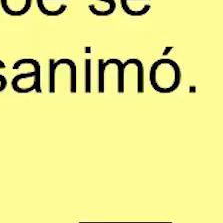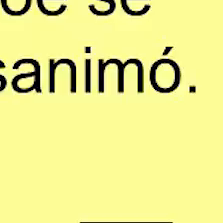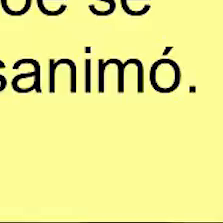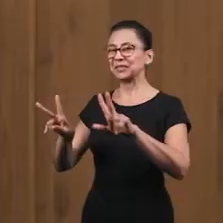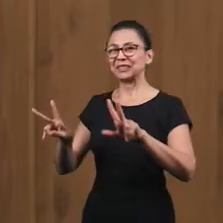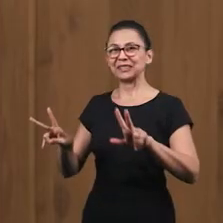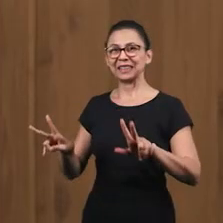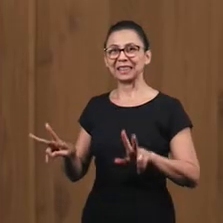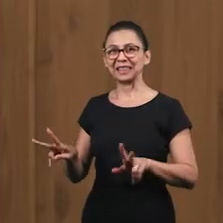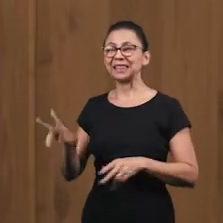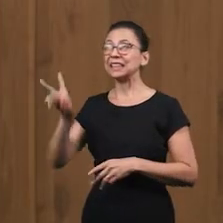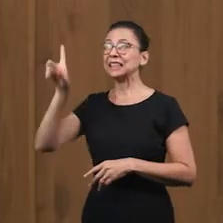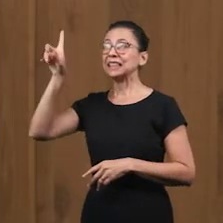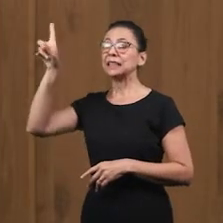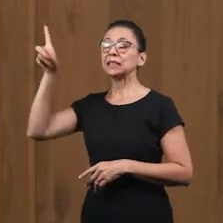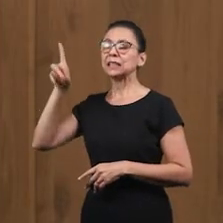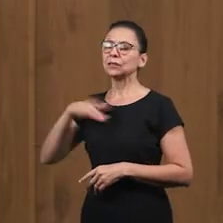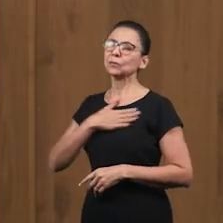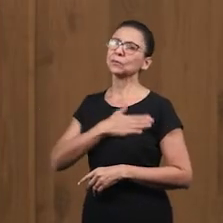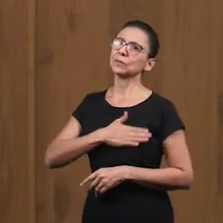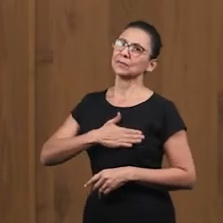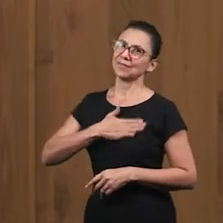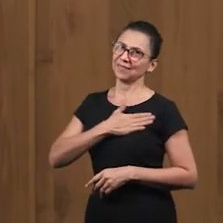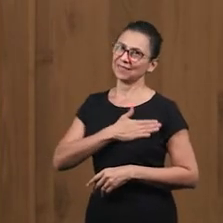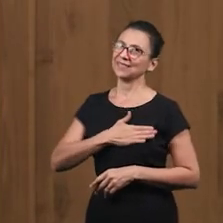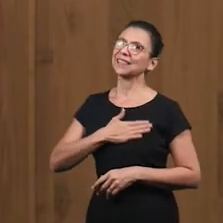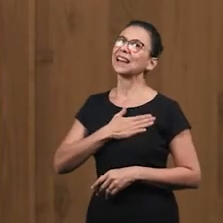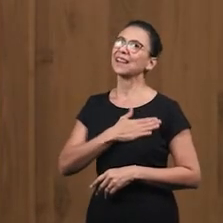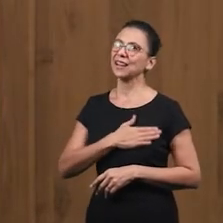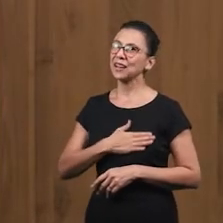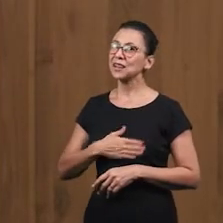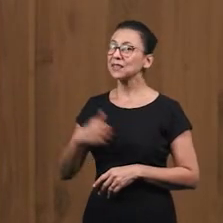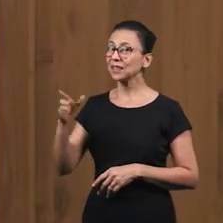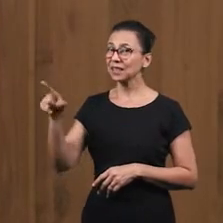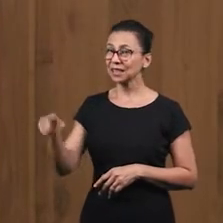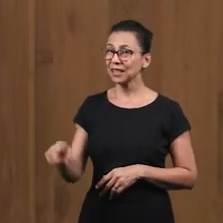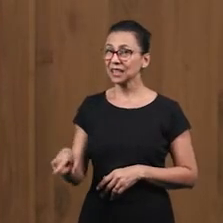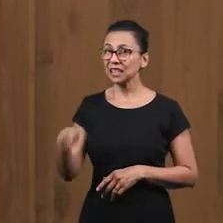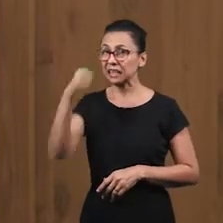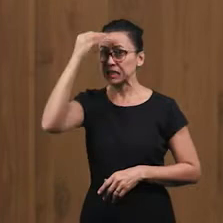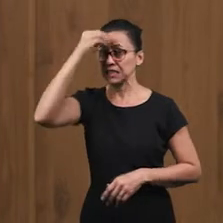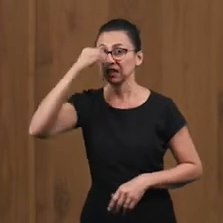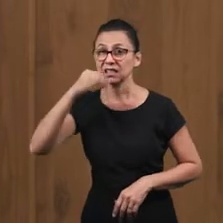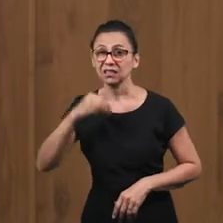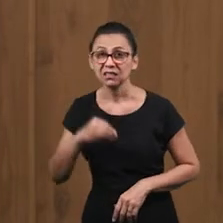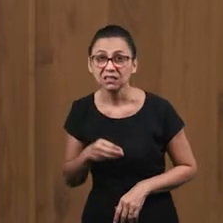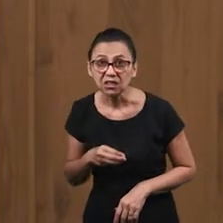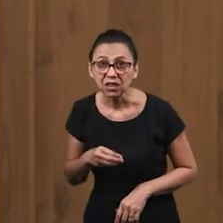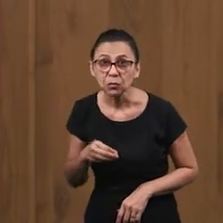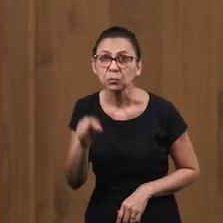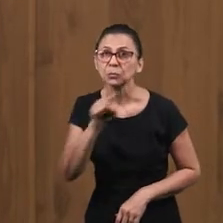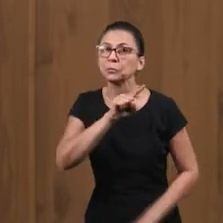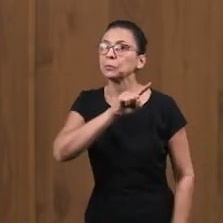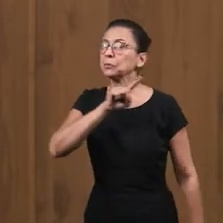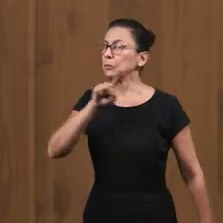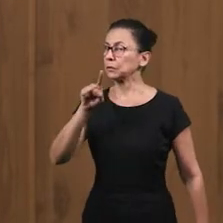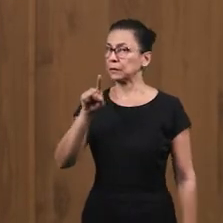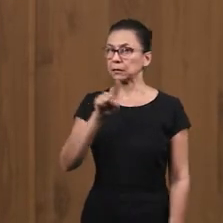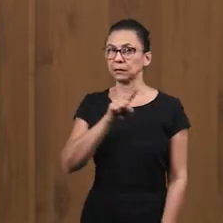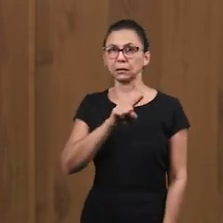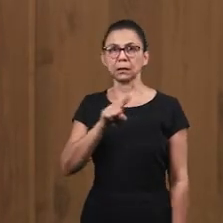diferente. Noé halló gracia delante de Dios y Noé no se desanimó. Él